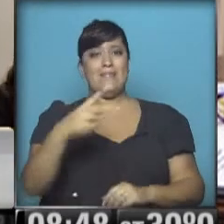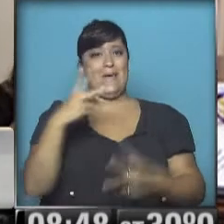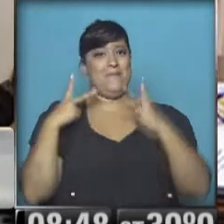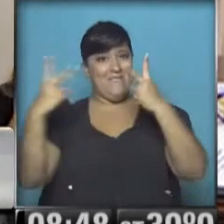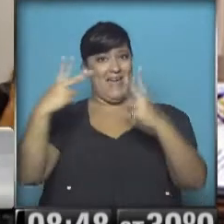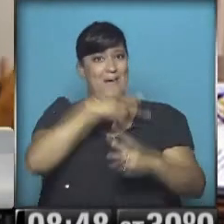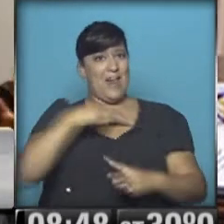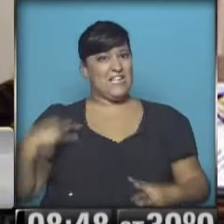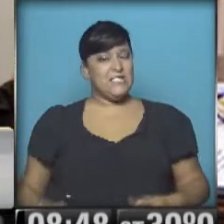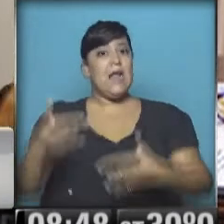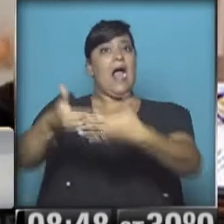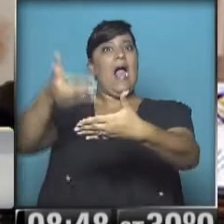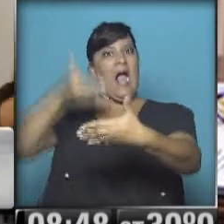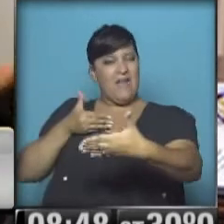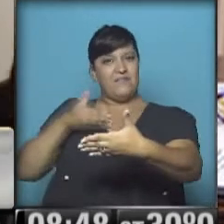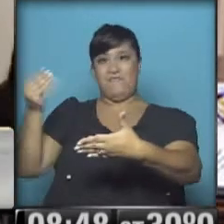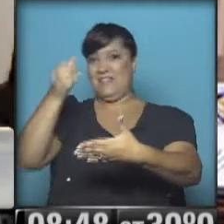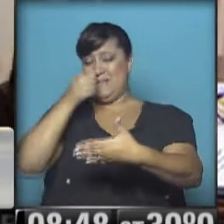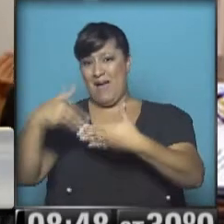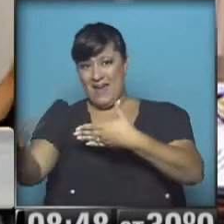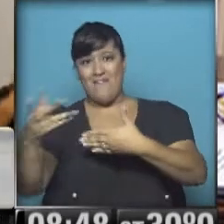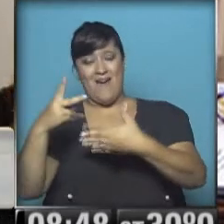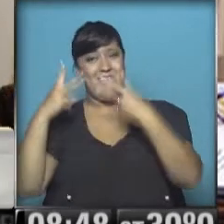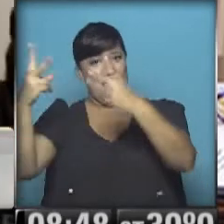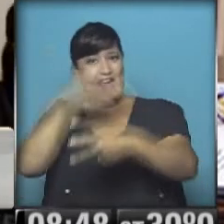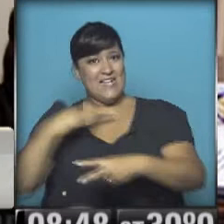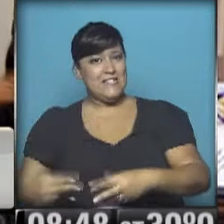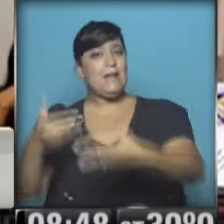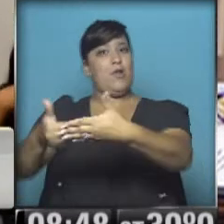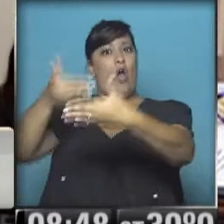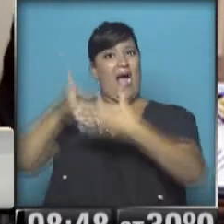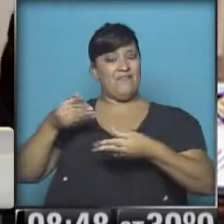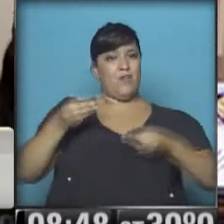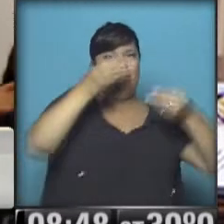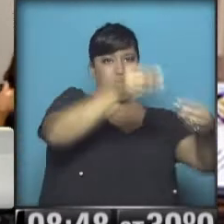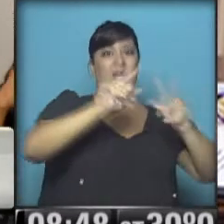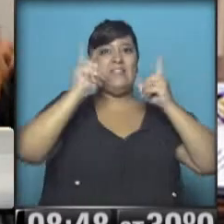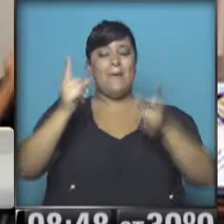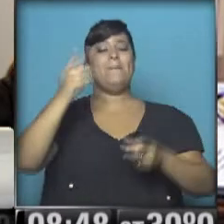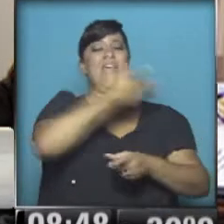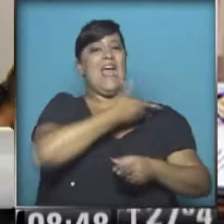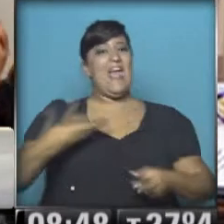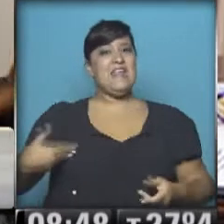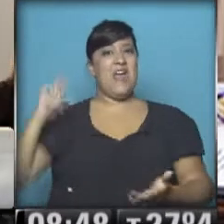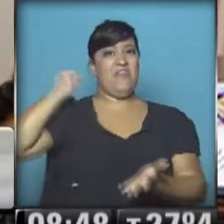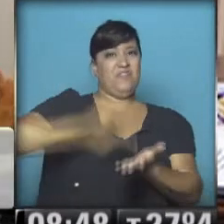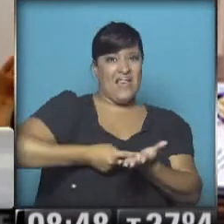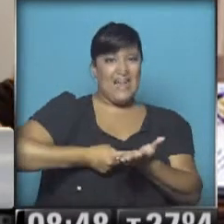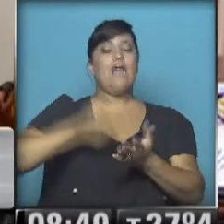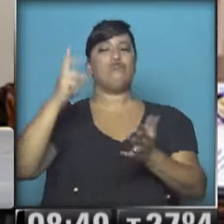viaje a China este fin de semana y también va a ser firmado el decreto convocando a sesiones